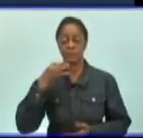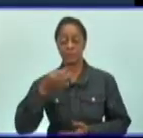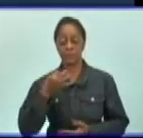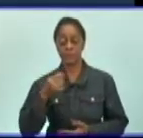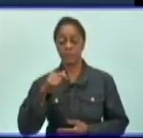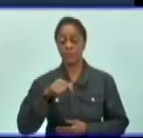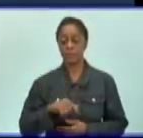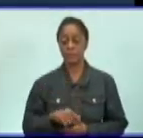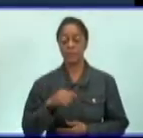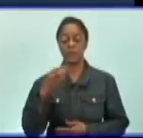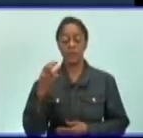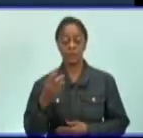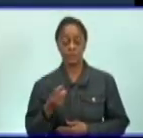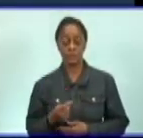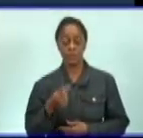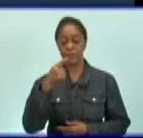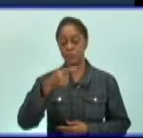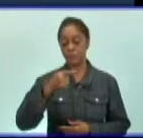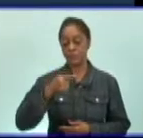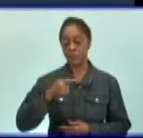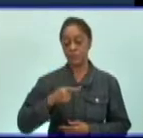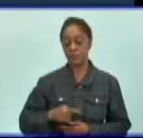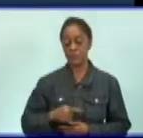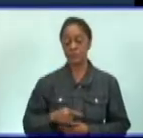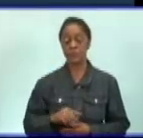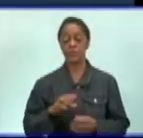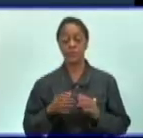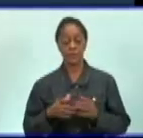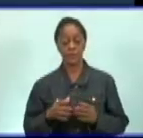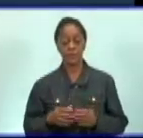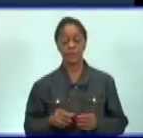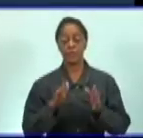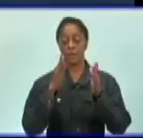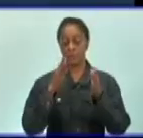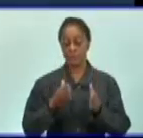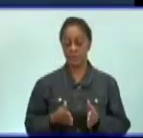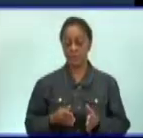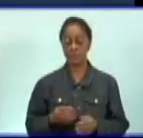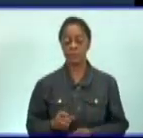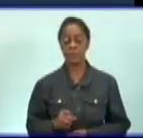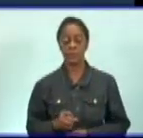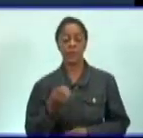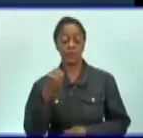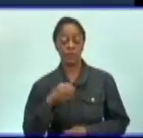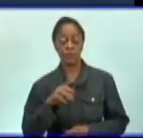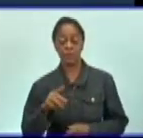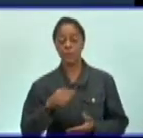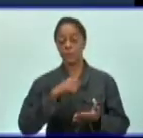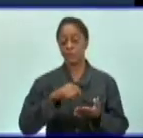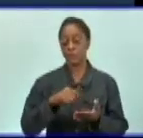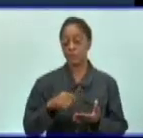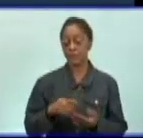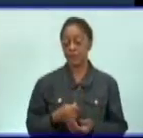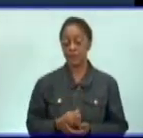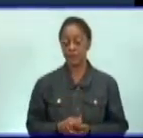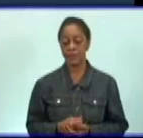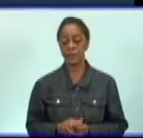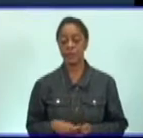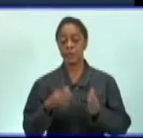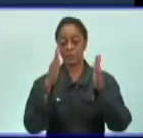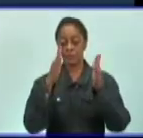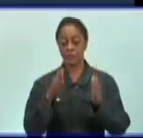ahora, un número debajo del otro en forma de columna o como si estuvieran escritos en una tabla